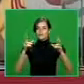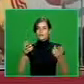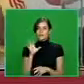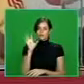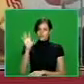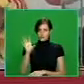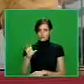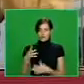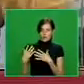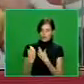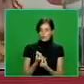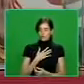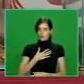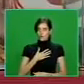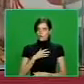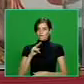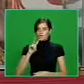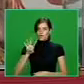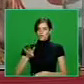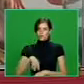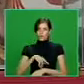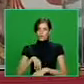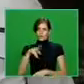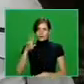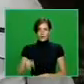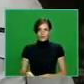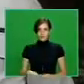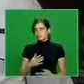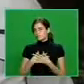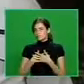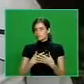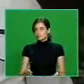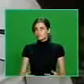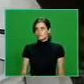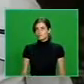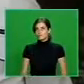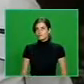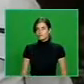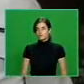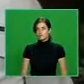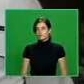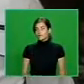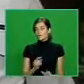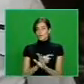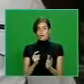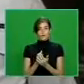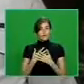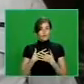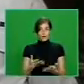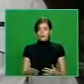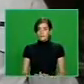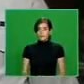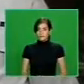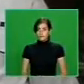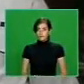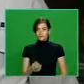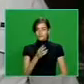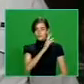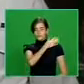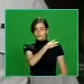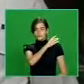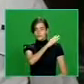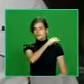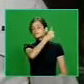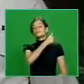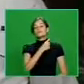al lado 24 horas del día entregado por entero mayor general de nuestro ejército